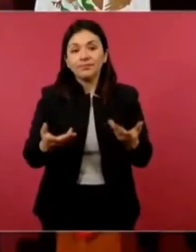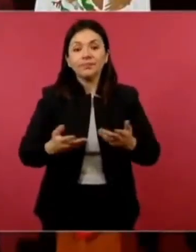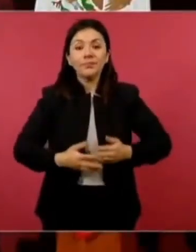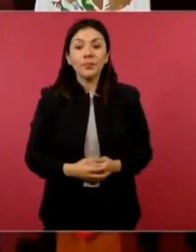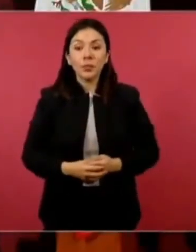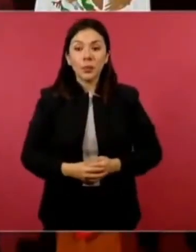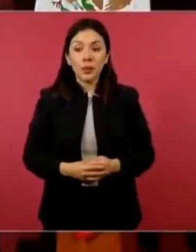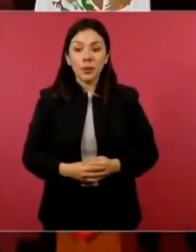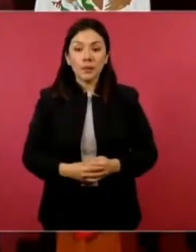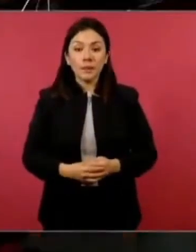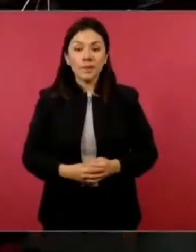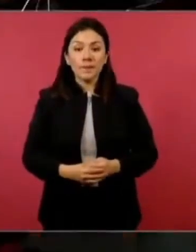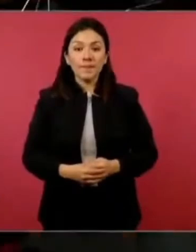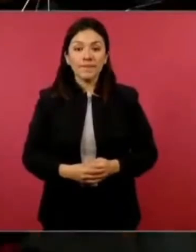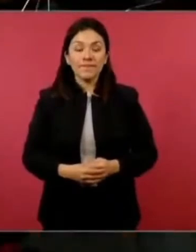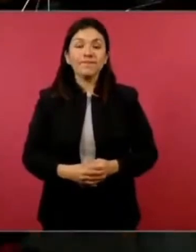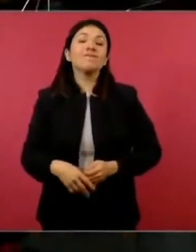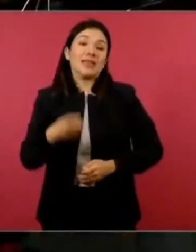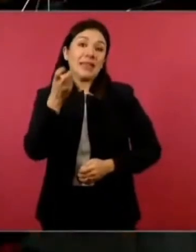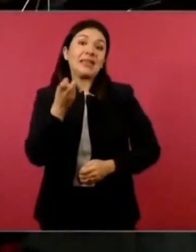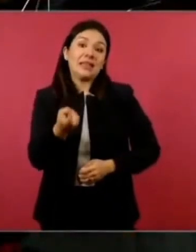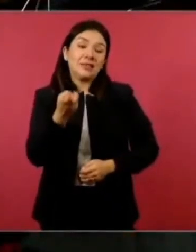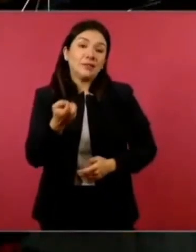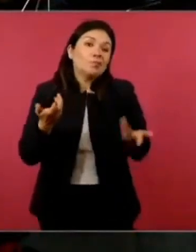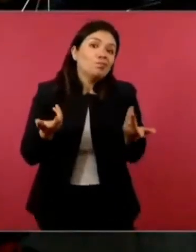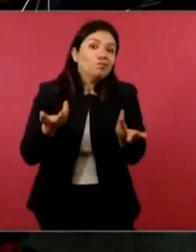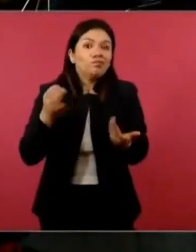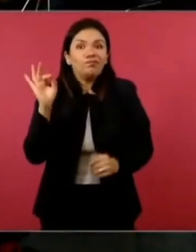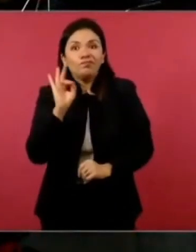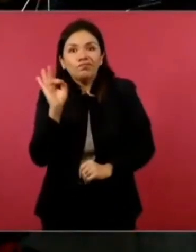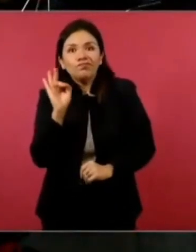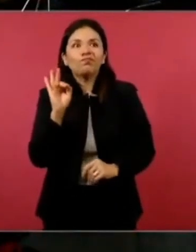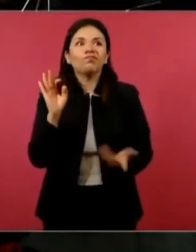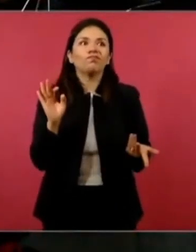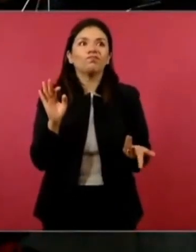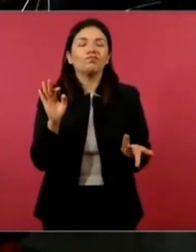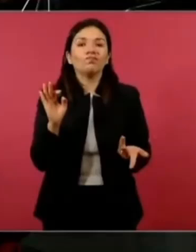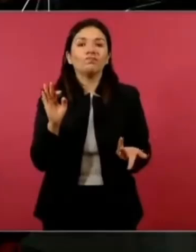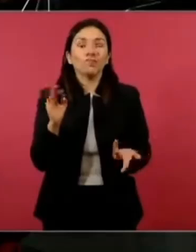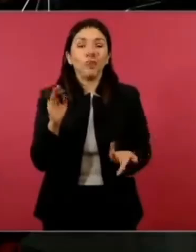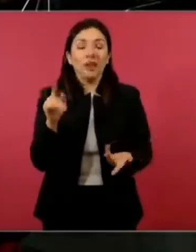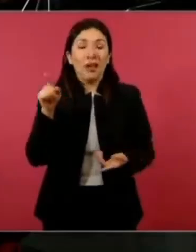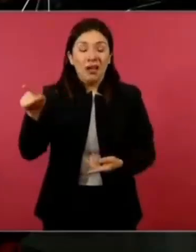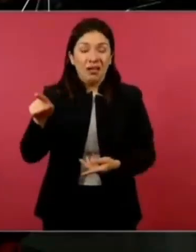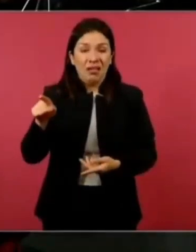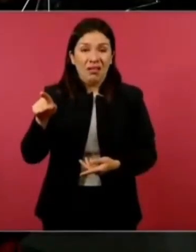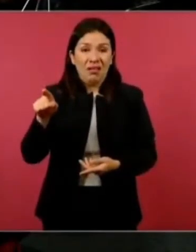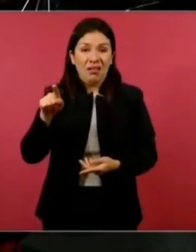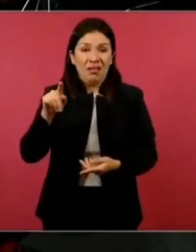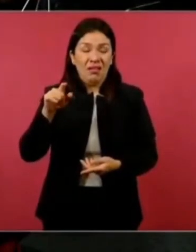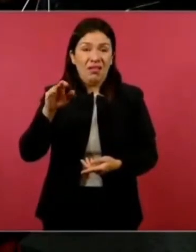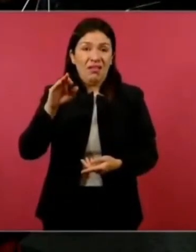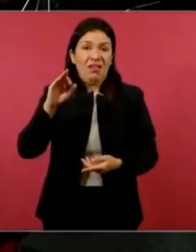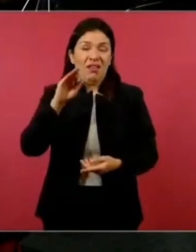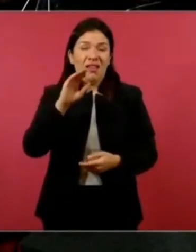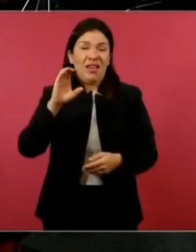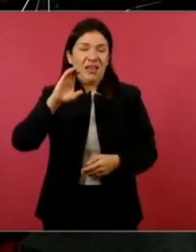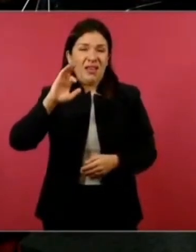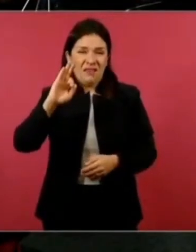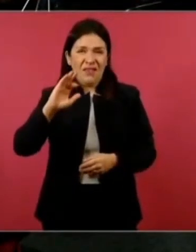pública si a lo mejor él no estaba directamente